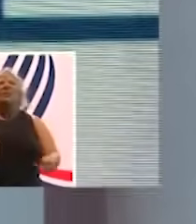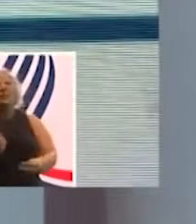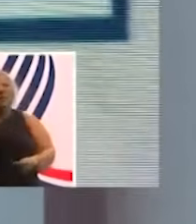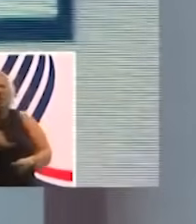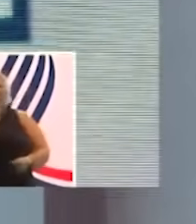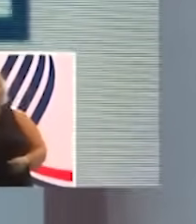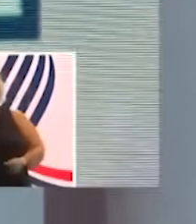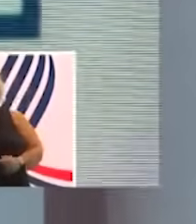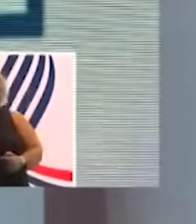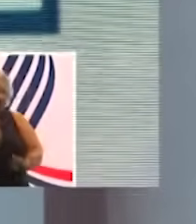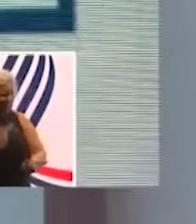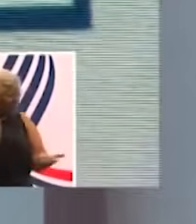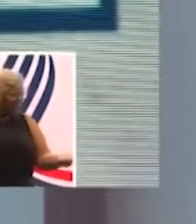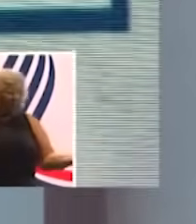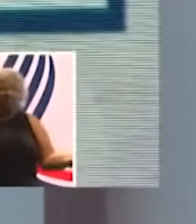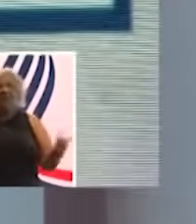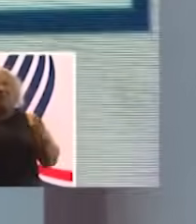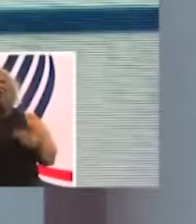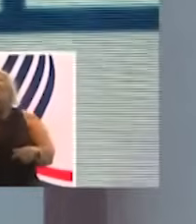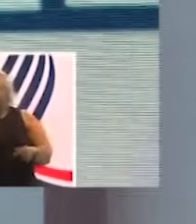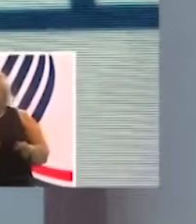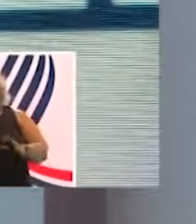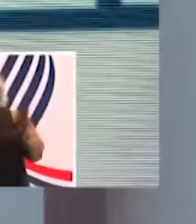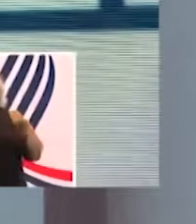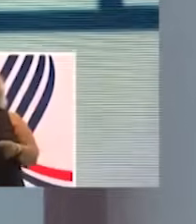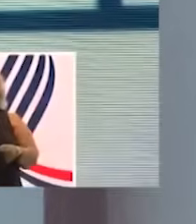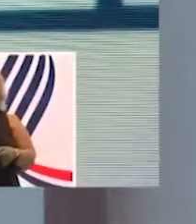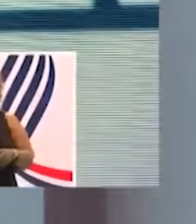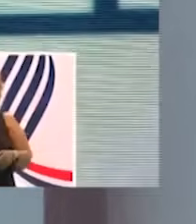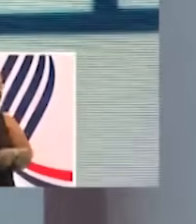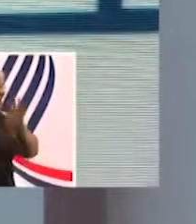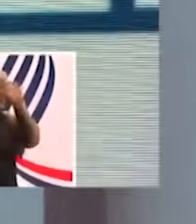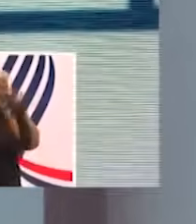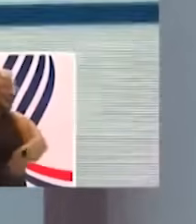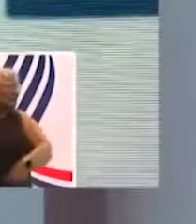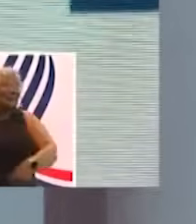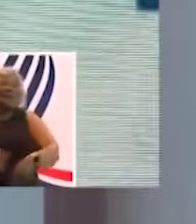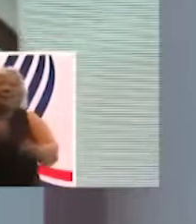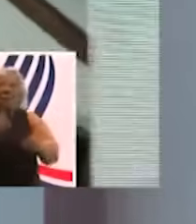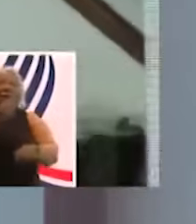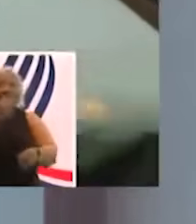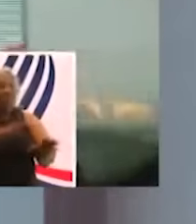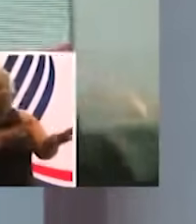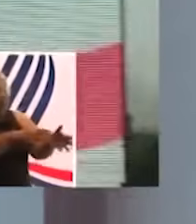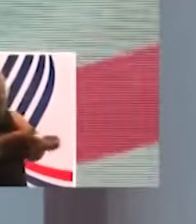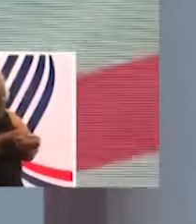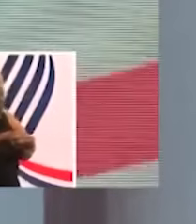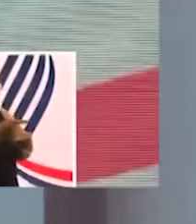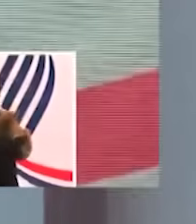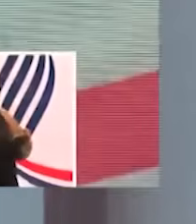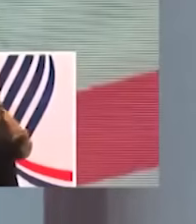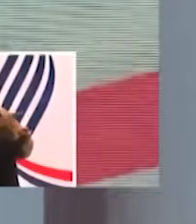problemas de Soledad que están desanimados que ya no creen en la política de que es una buena oportunidad de que nos vuelvan a tender una